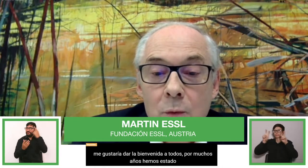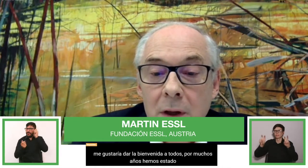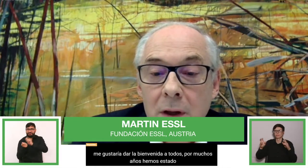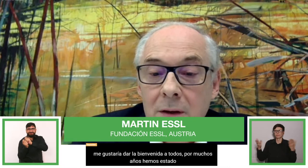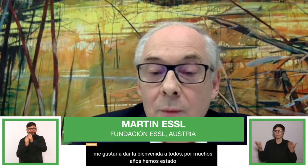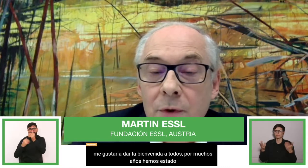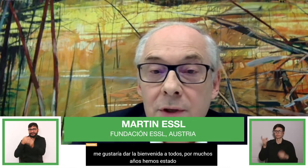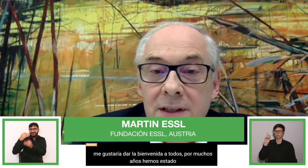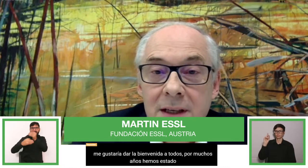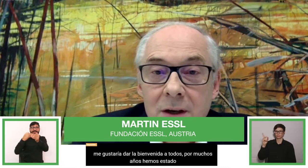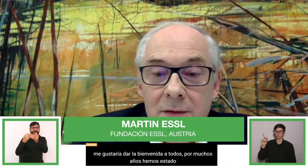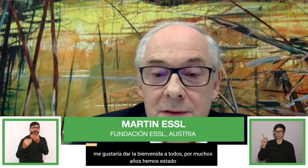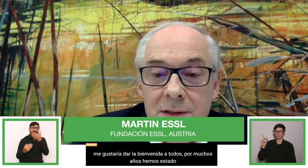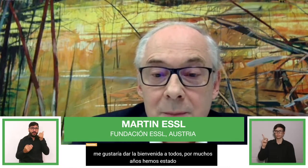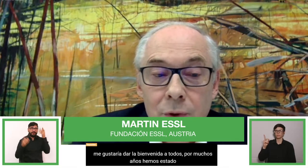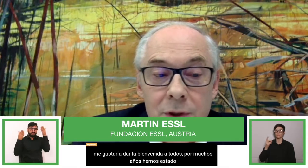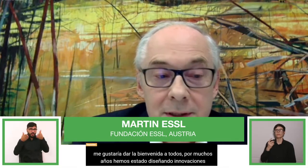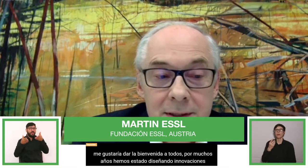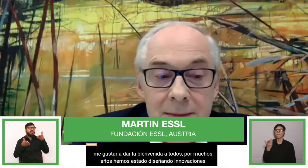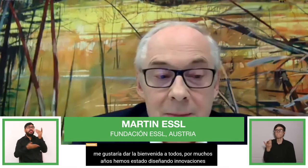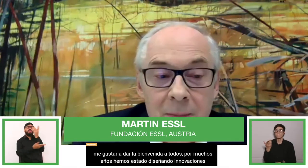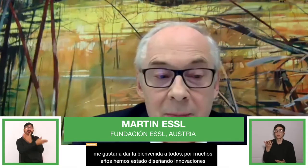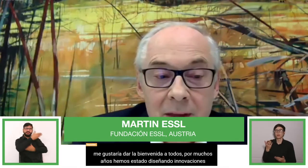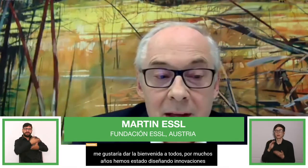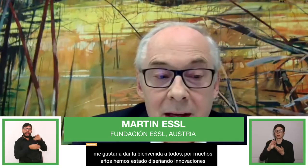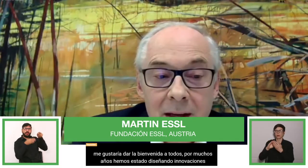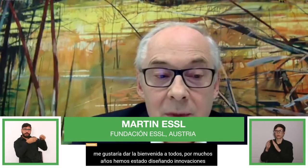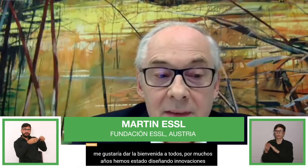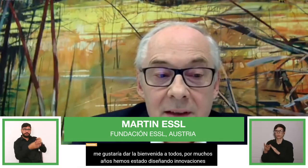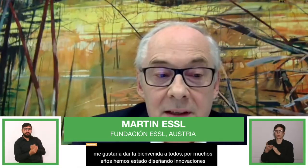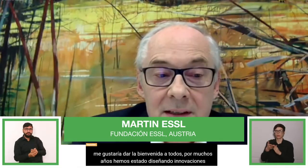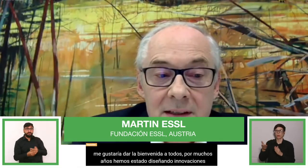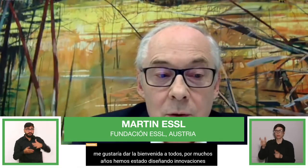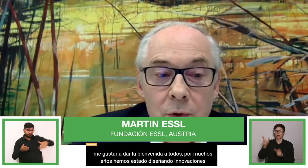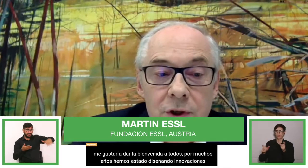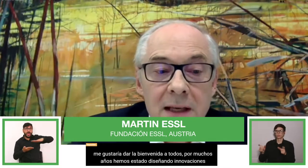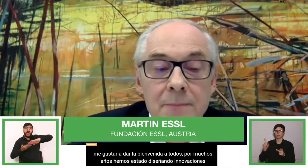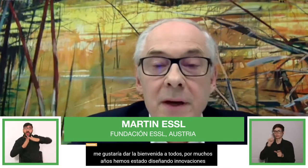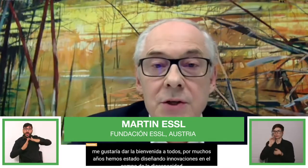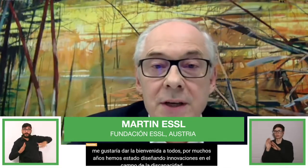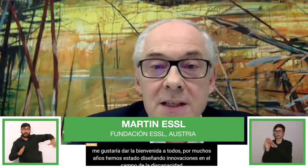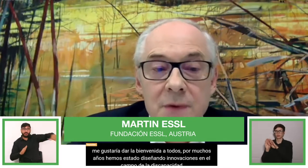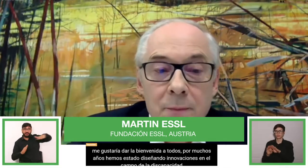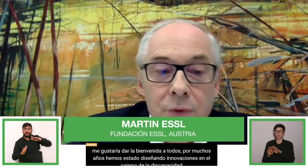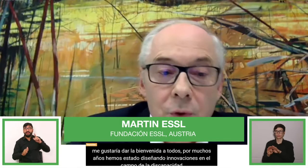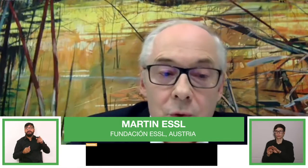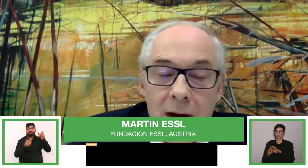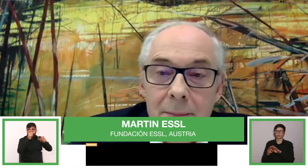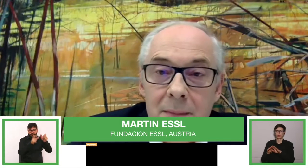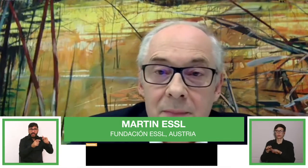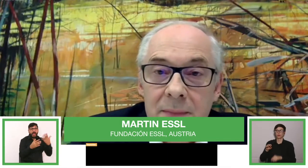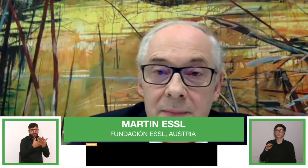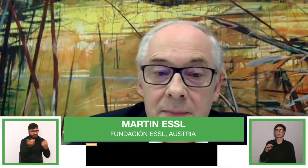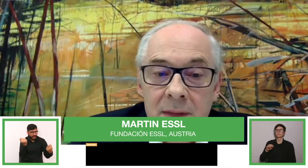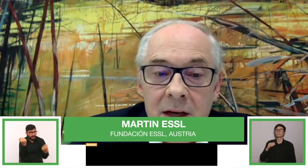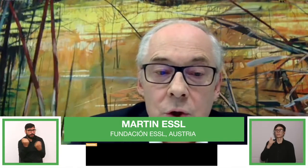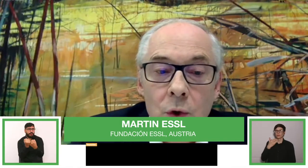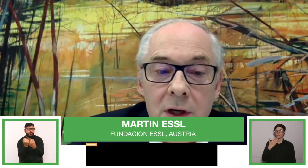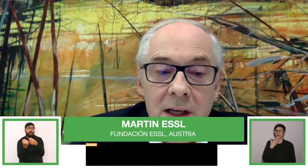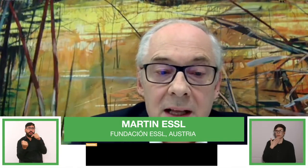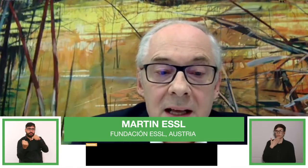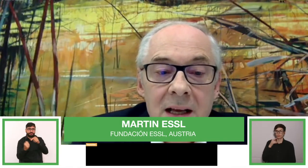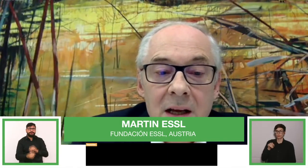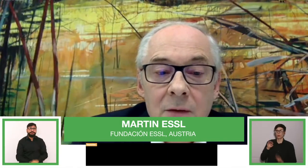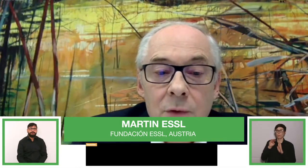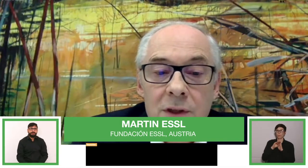la discapacidad para la comunidad de personas que apoyan la iniciativa. Y el programa de